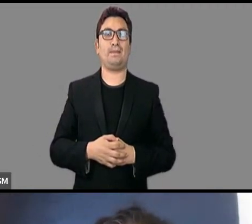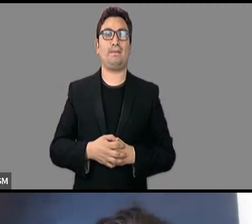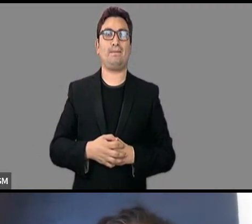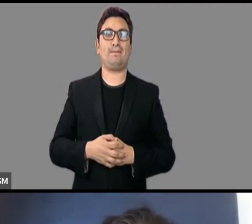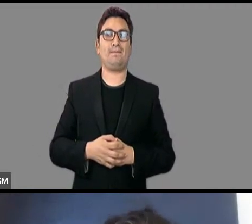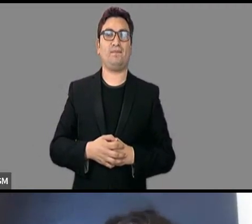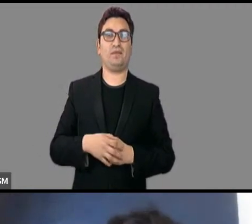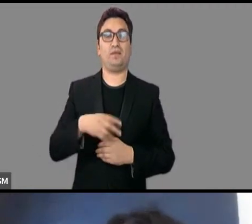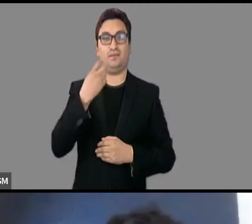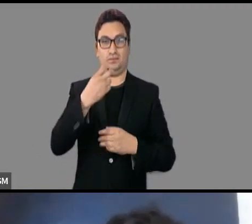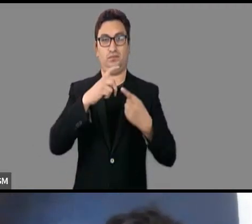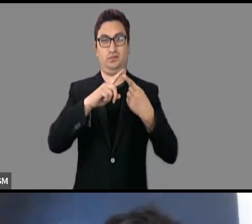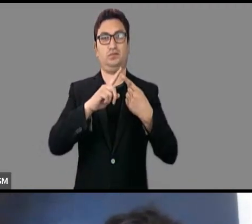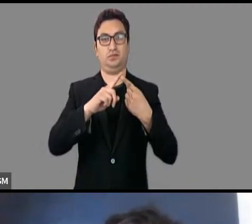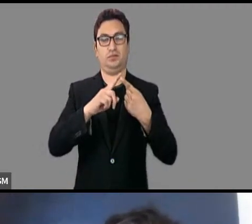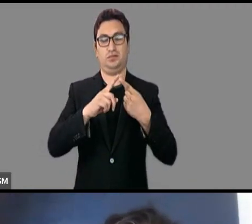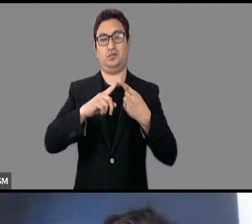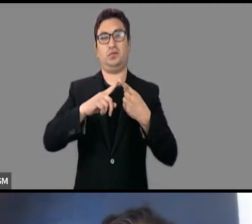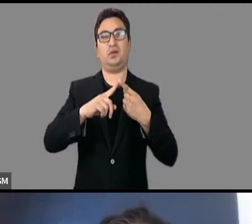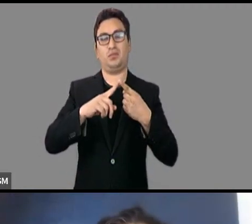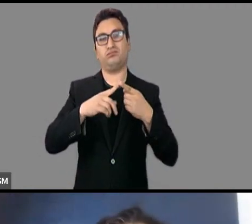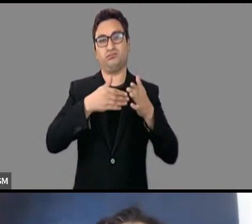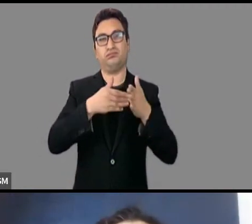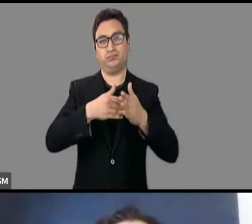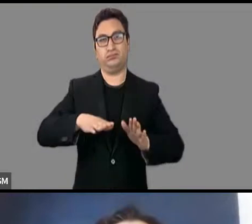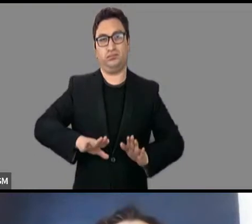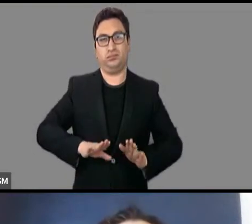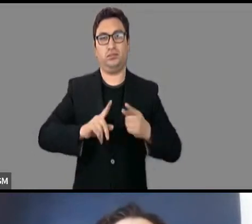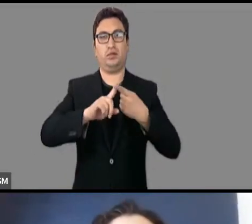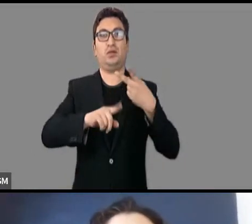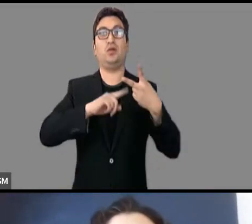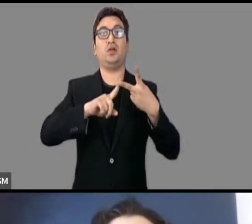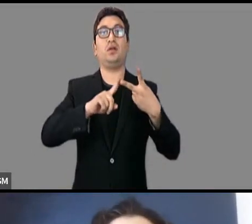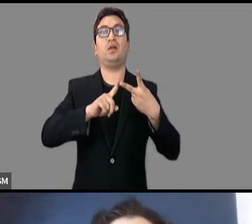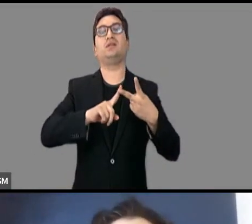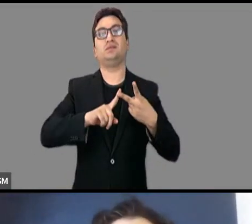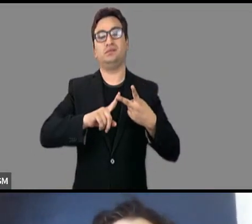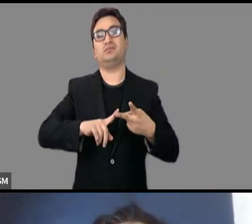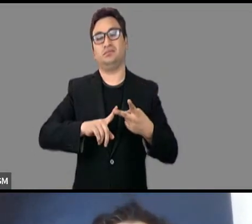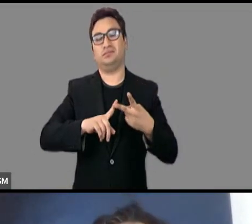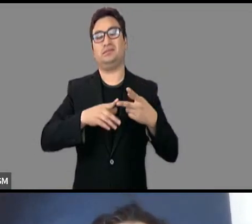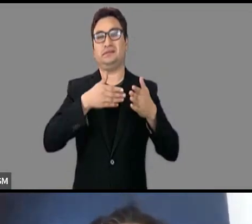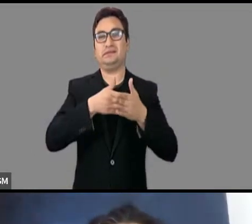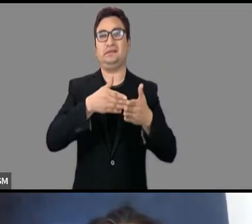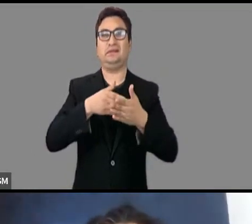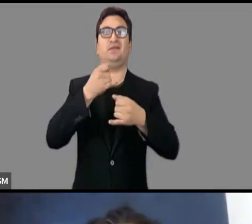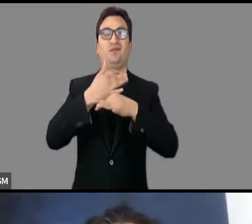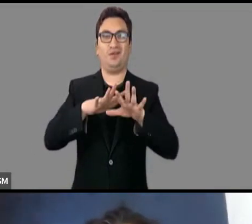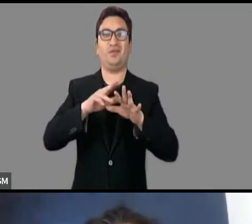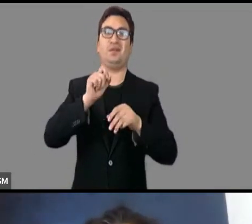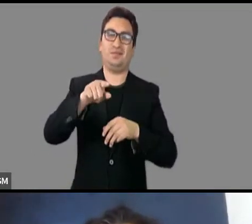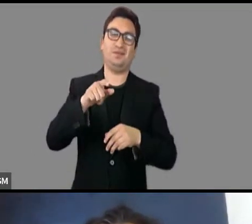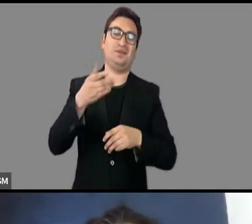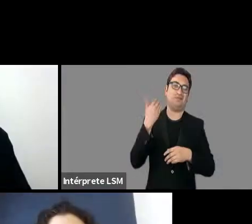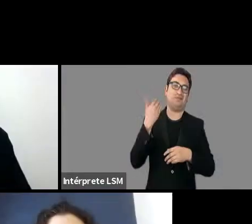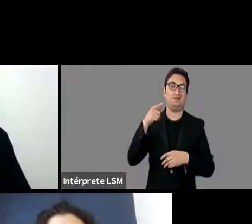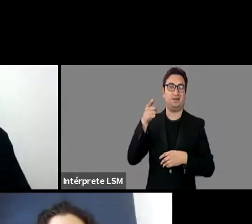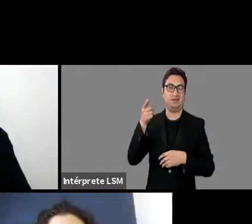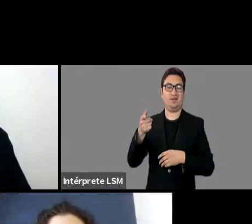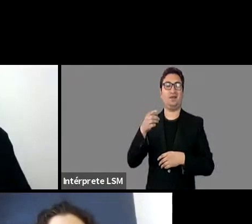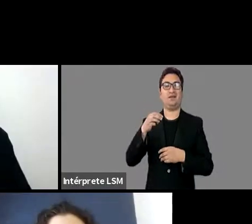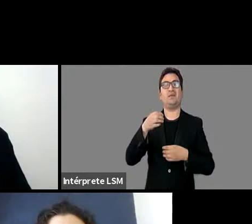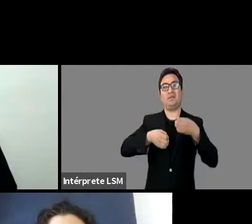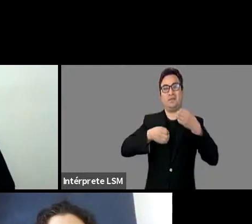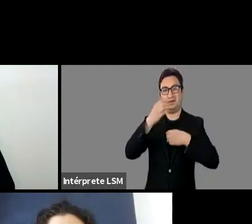ese es el primer grupo, las actitudinales. Luego, las barreras de información, que fue gran parte de lo que tocó el magistrado